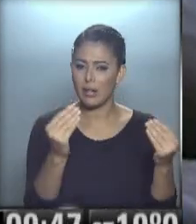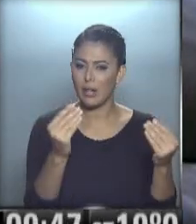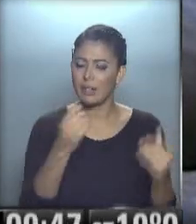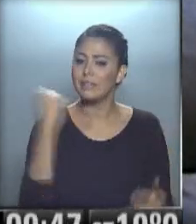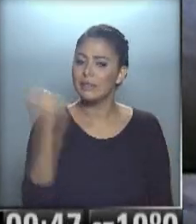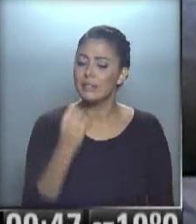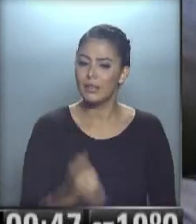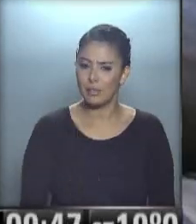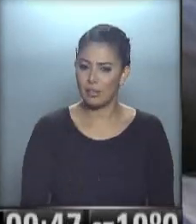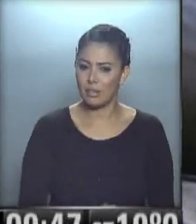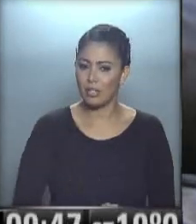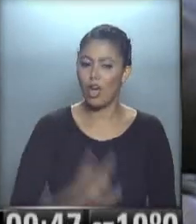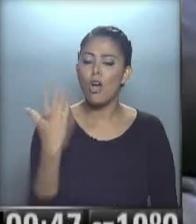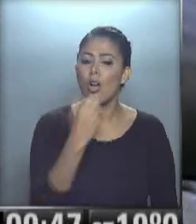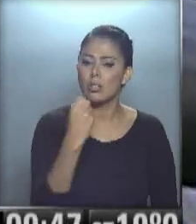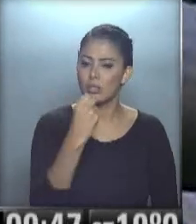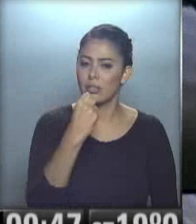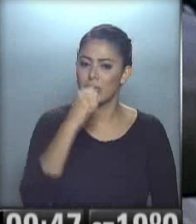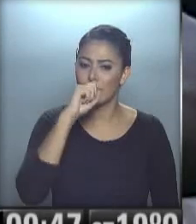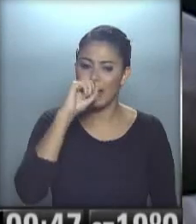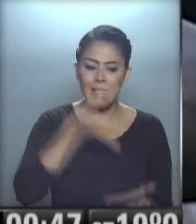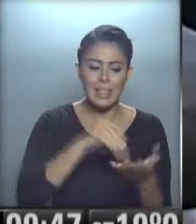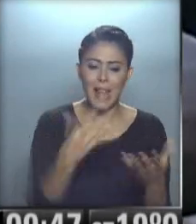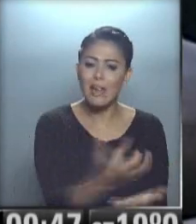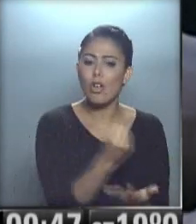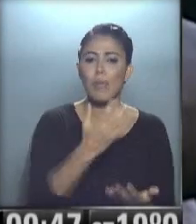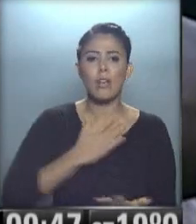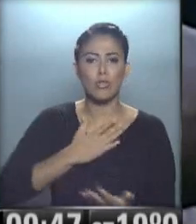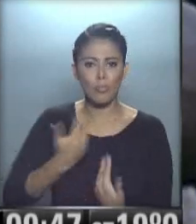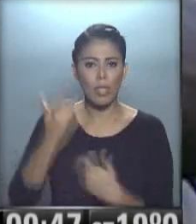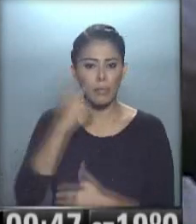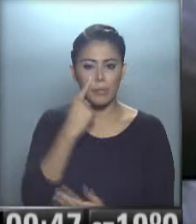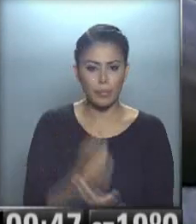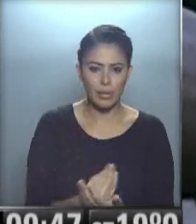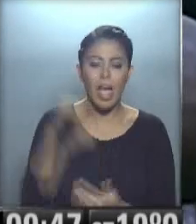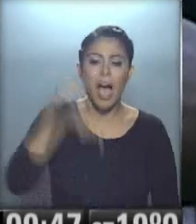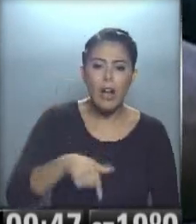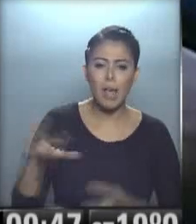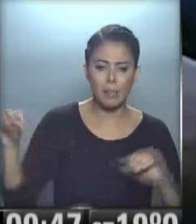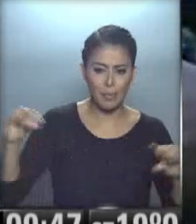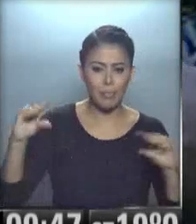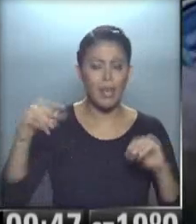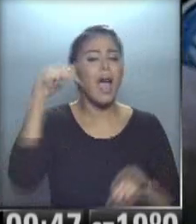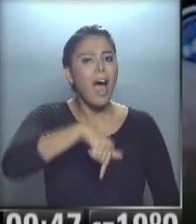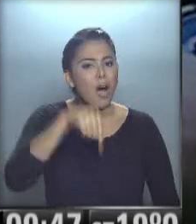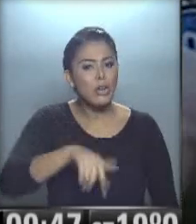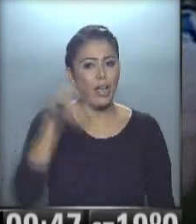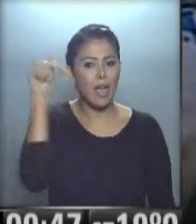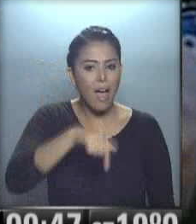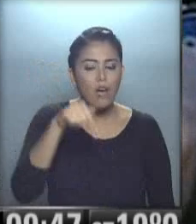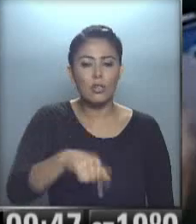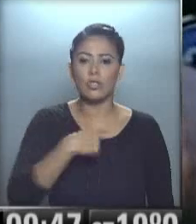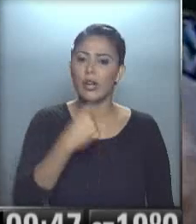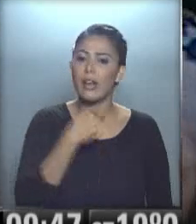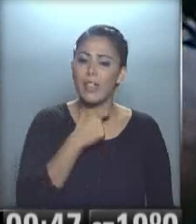es que lograr la recuperación de esta tierra para nosotros. Temen un ahora, desalojo ahora, ustedes. Ahora, yo lo